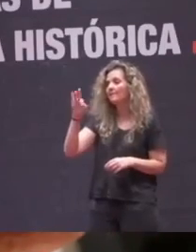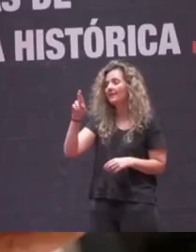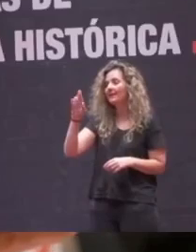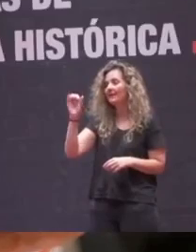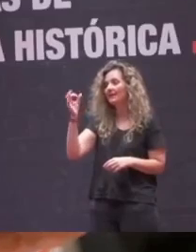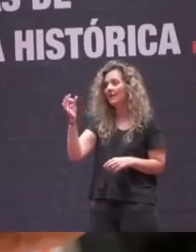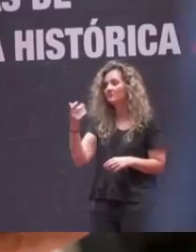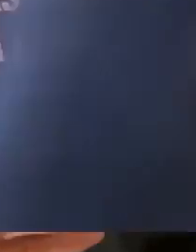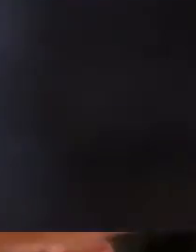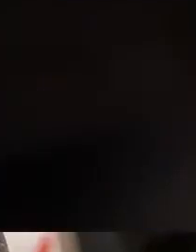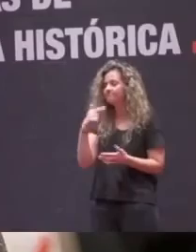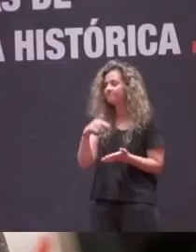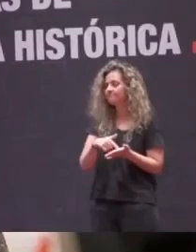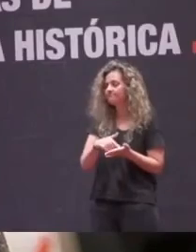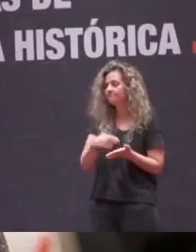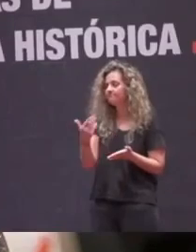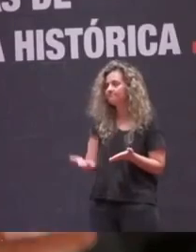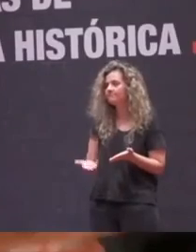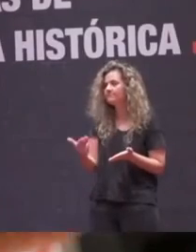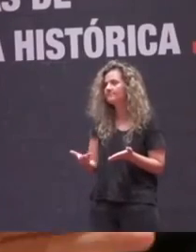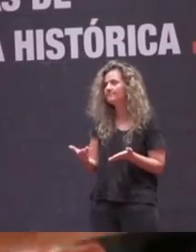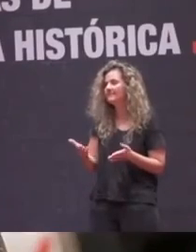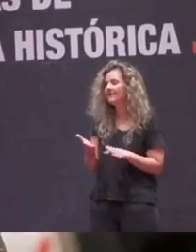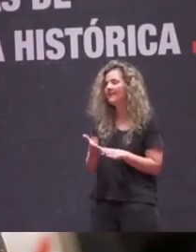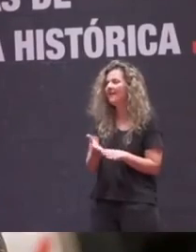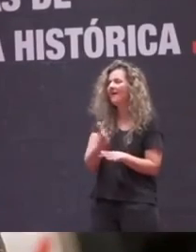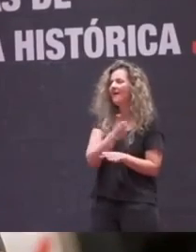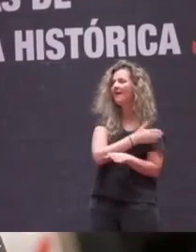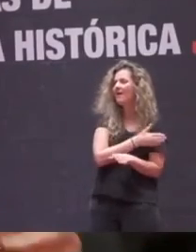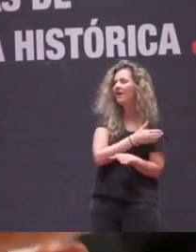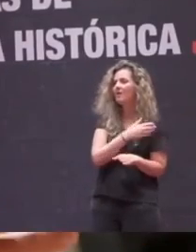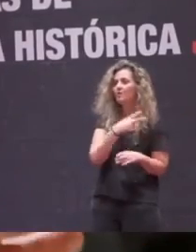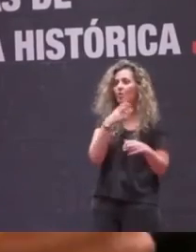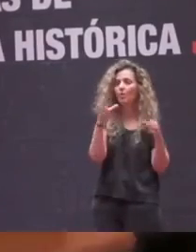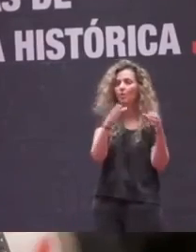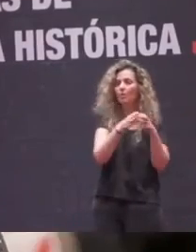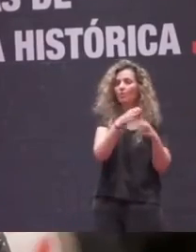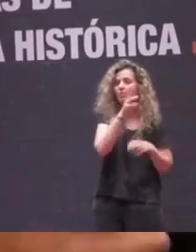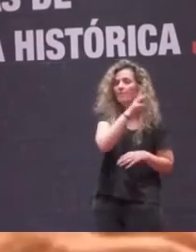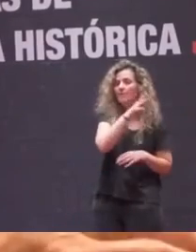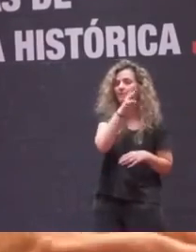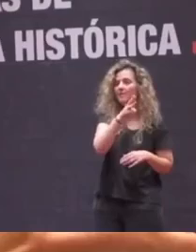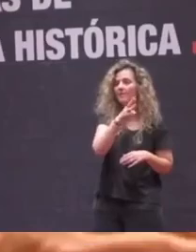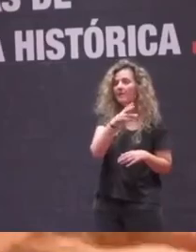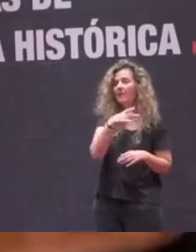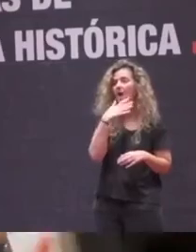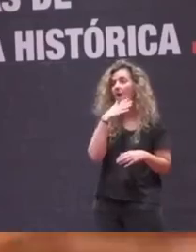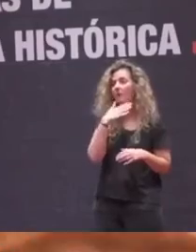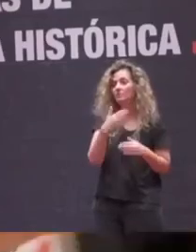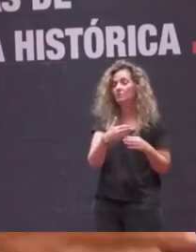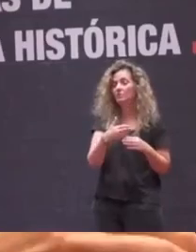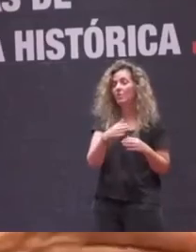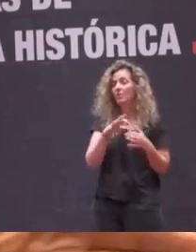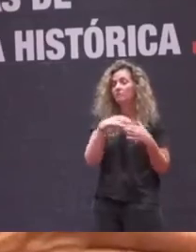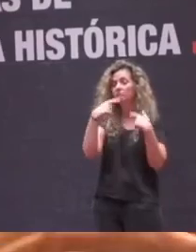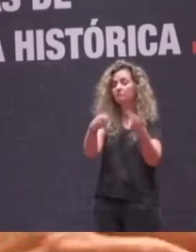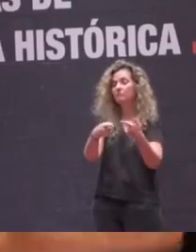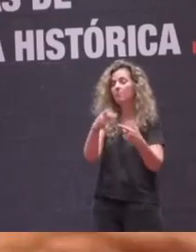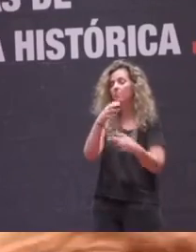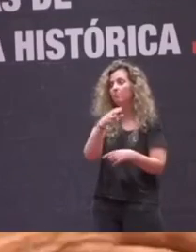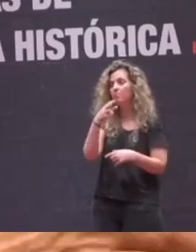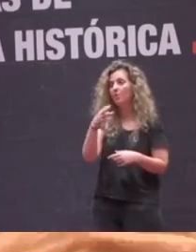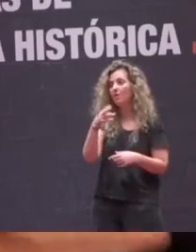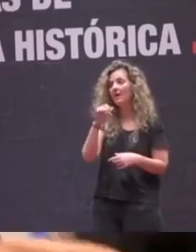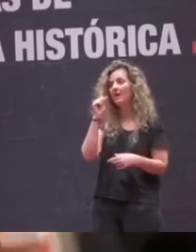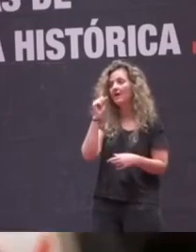importante. O que era antes o Partido Popular, antes Alianza Popular e antes Coalición Democrática, que iban